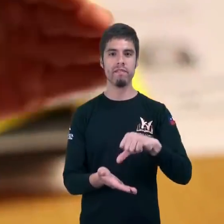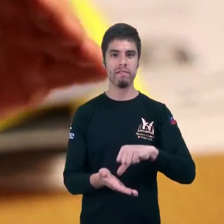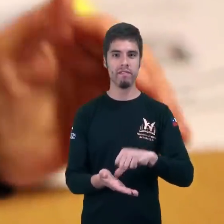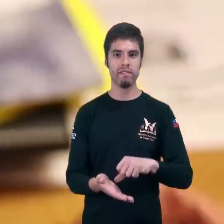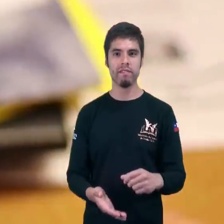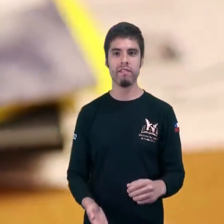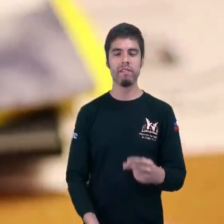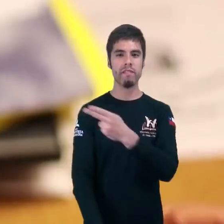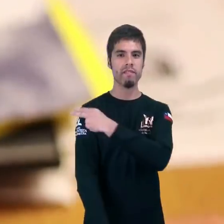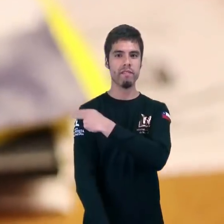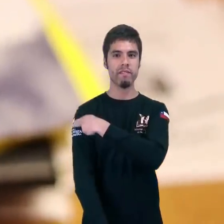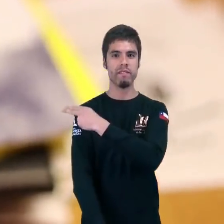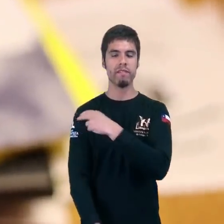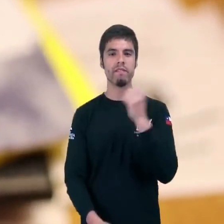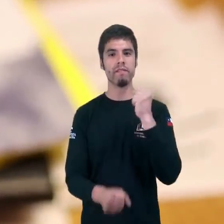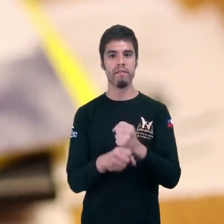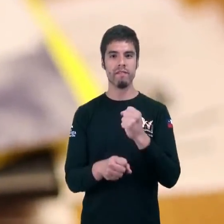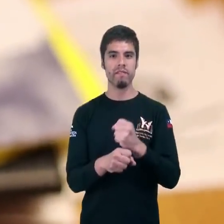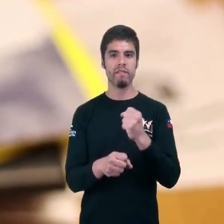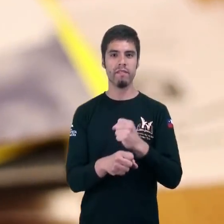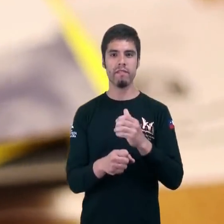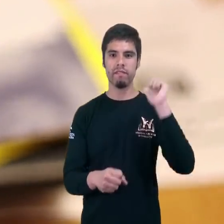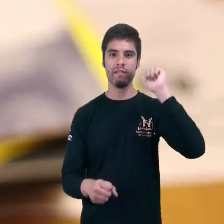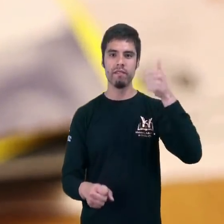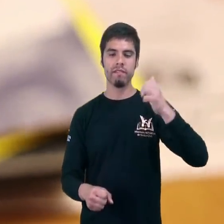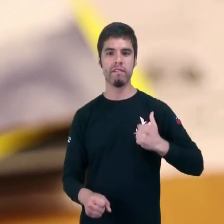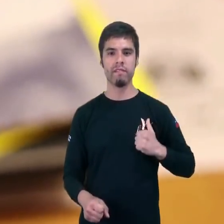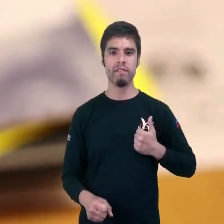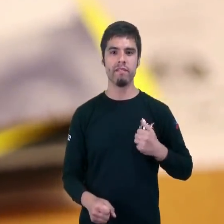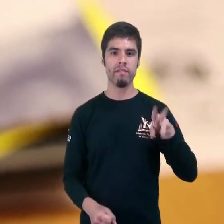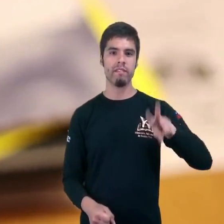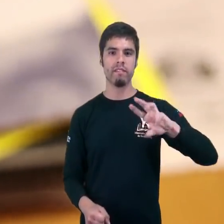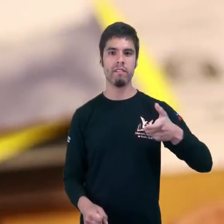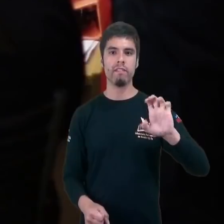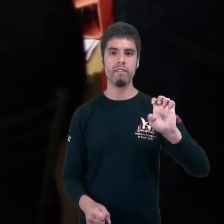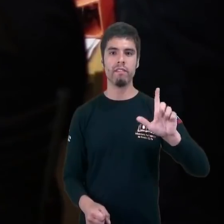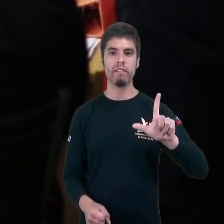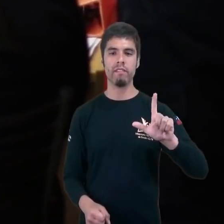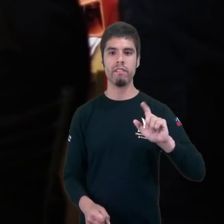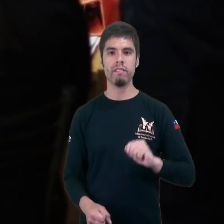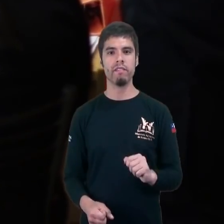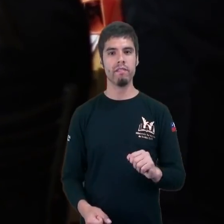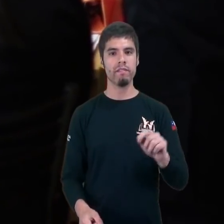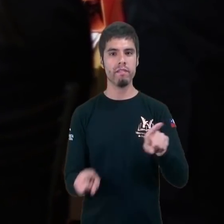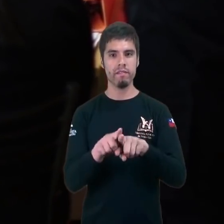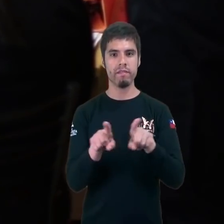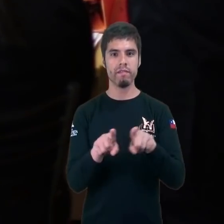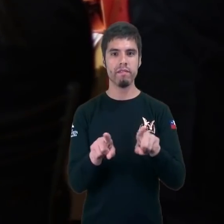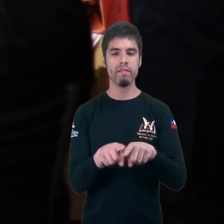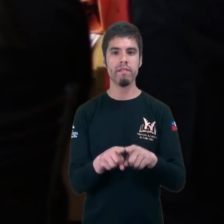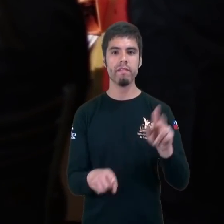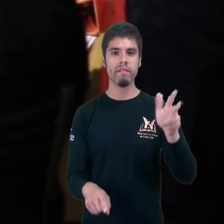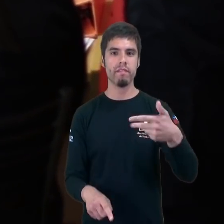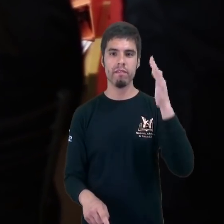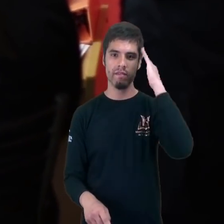El responsable por este trabajo es el jefe de policía Miguel Martínez, miembro de la Iglesia